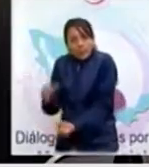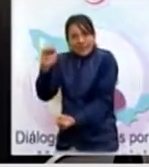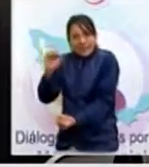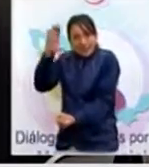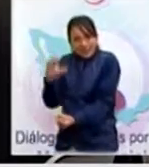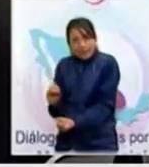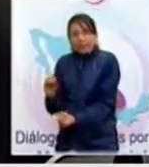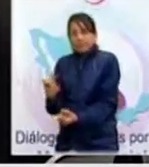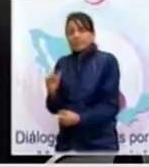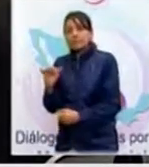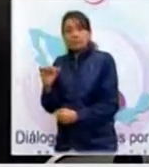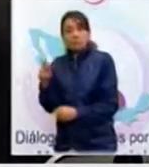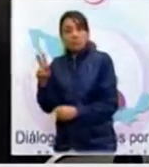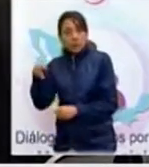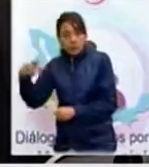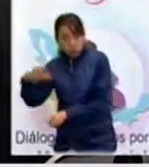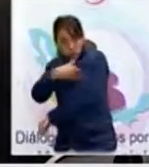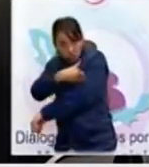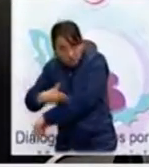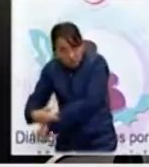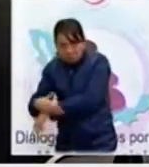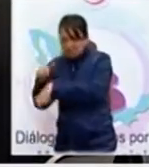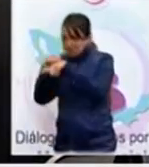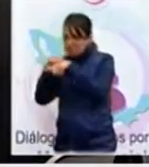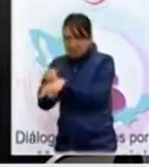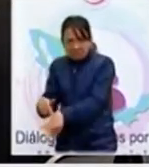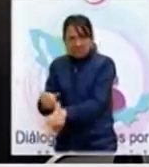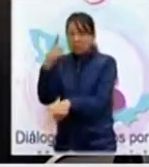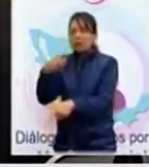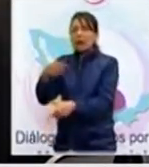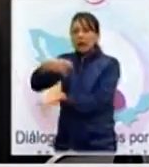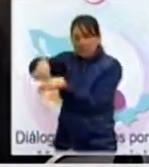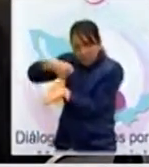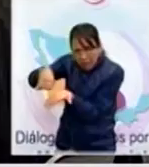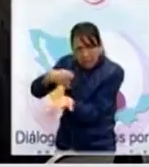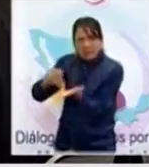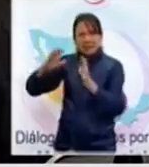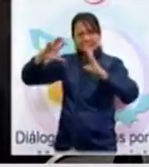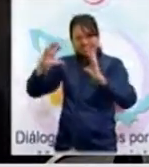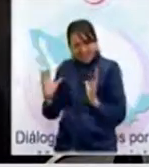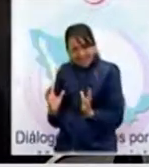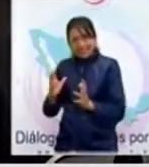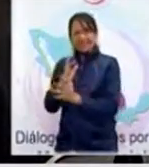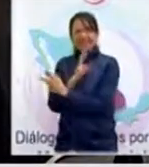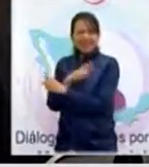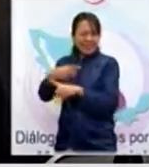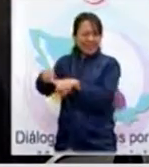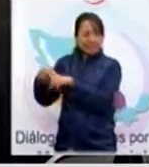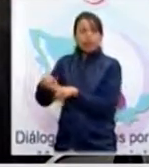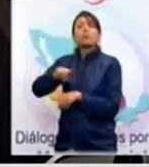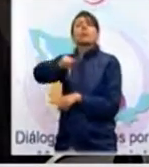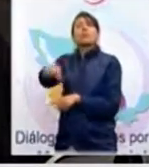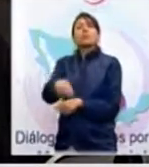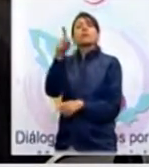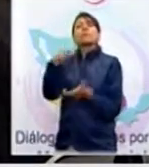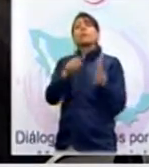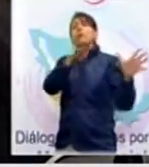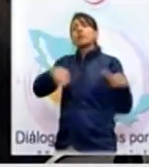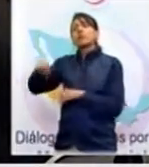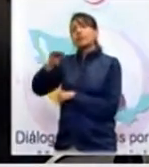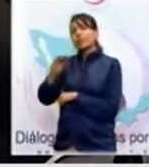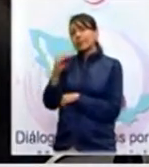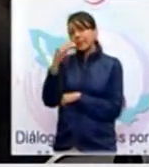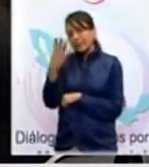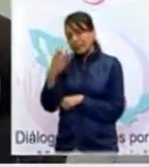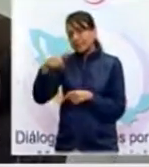nos dejaba el maíz, el frijol, la calabaza, el cacahuate. El gran problema es que, a raíz del 94, el Tratado de Libre Comercio, simplemente pues